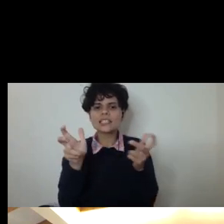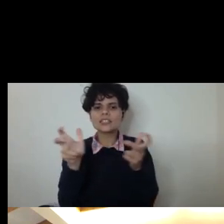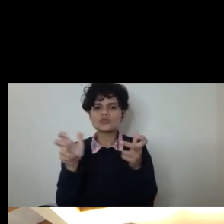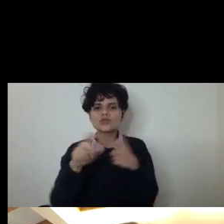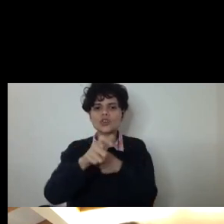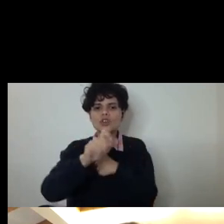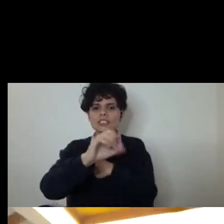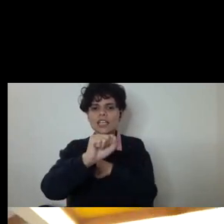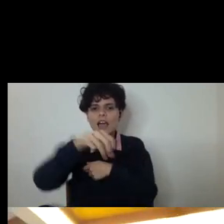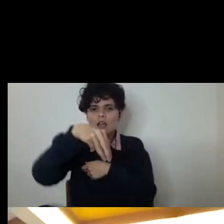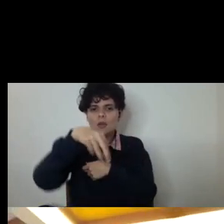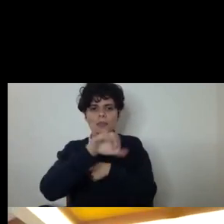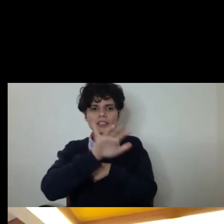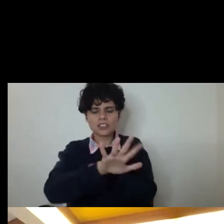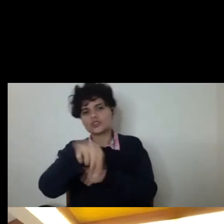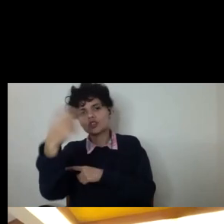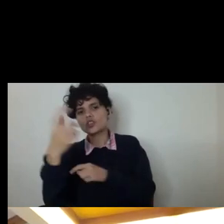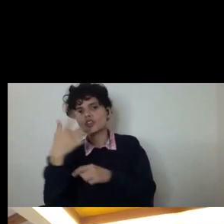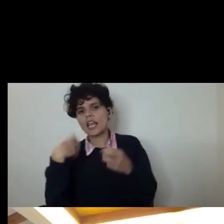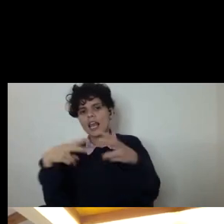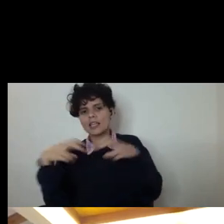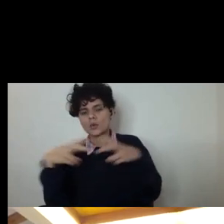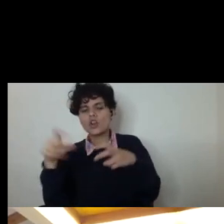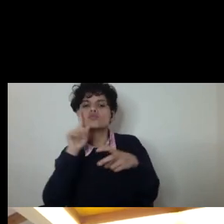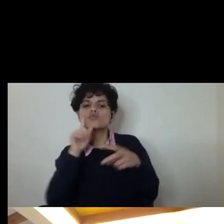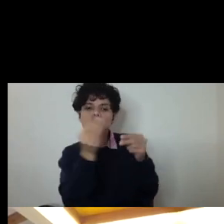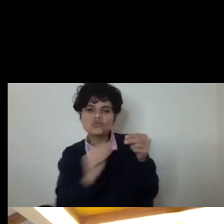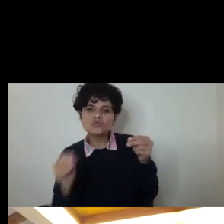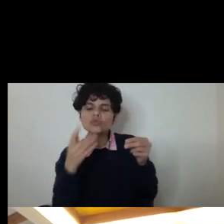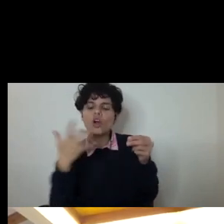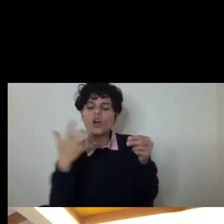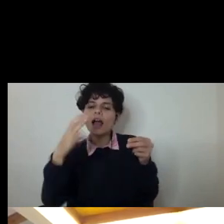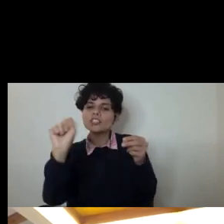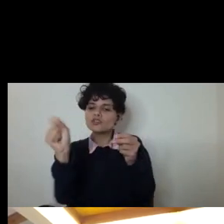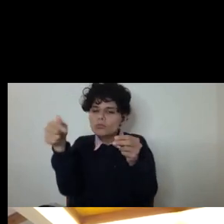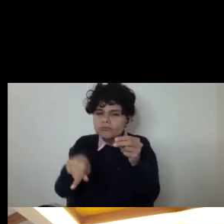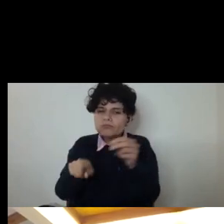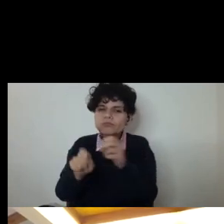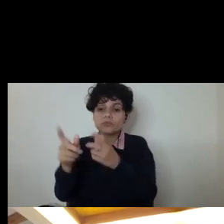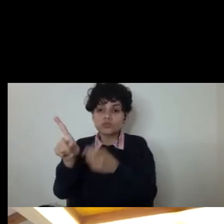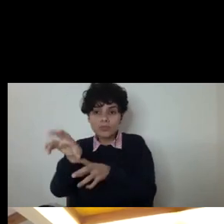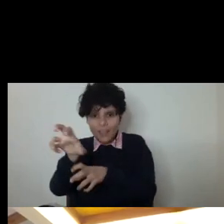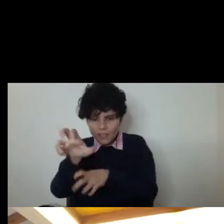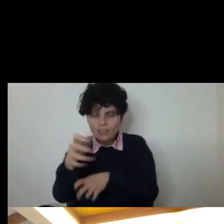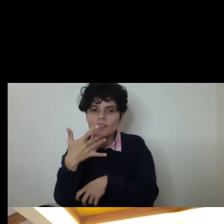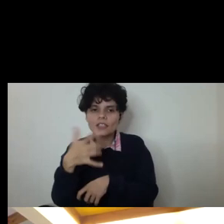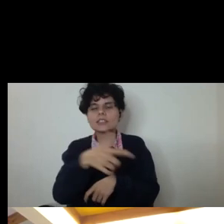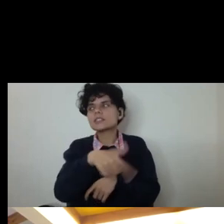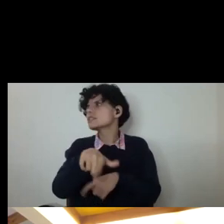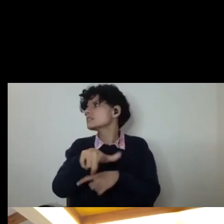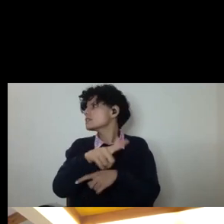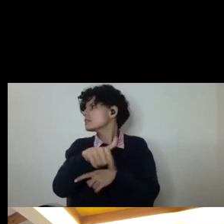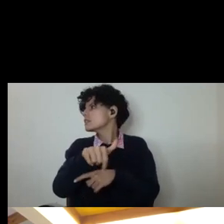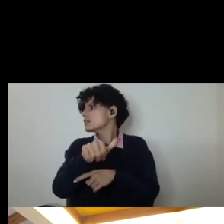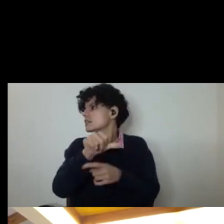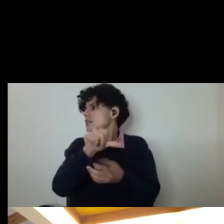experimentos transfectamos las neuronas con un sensor de calcio nuclear, que tiene destinación nuclear, pero algo también está en